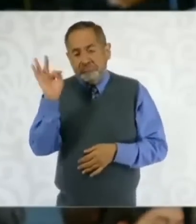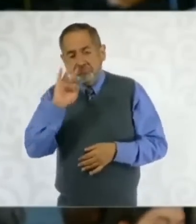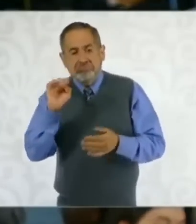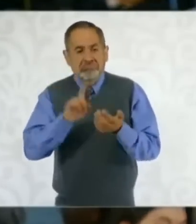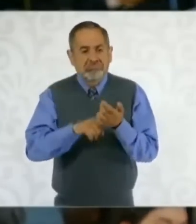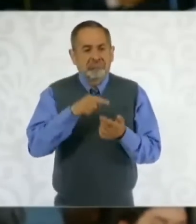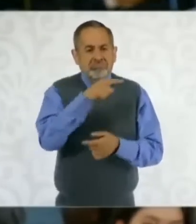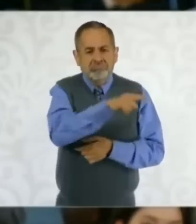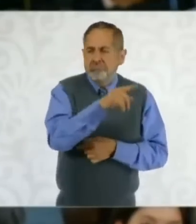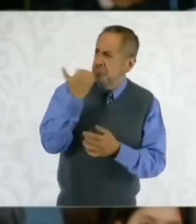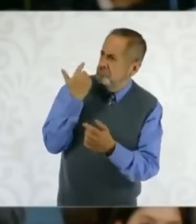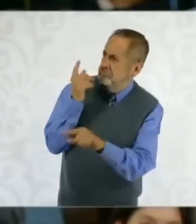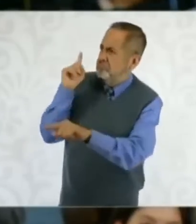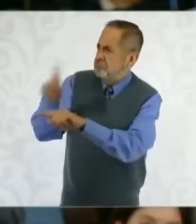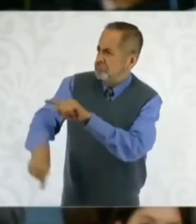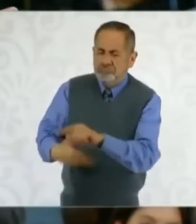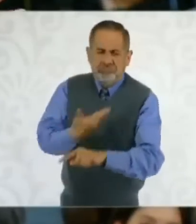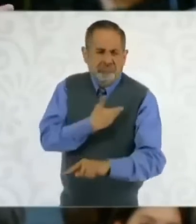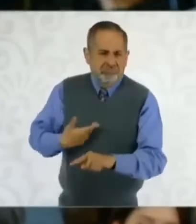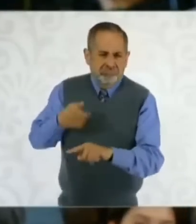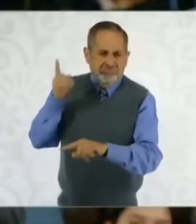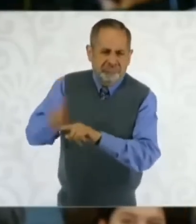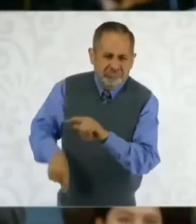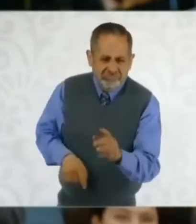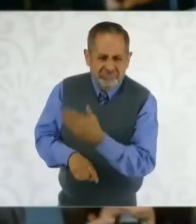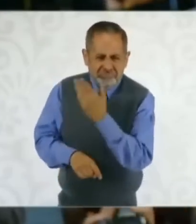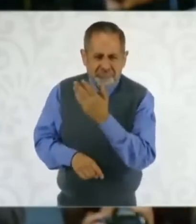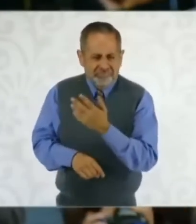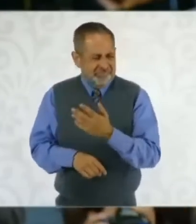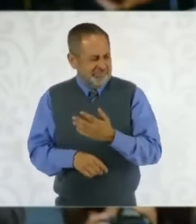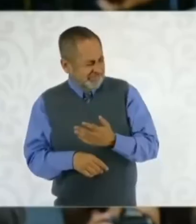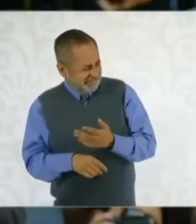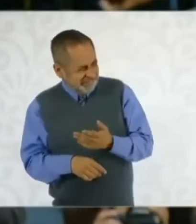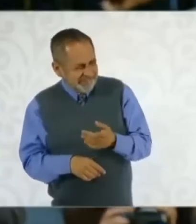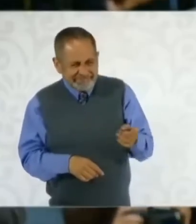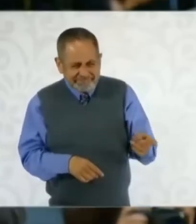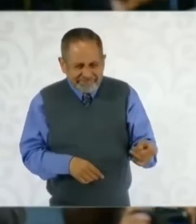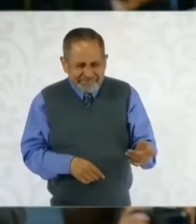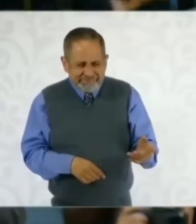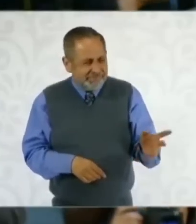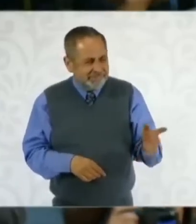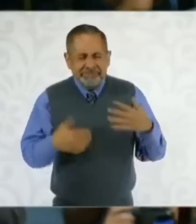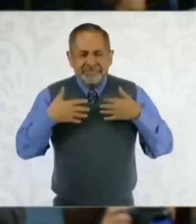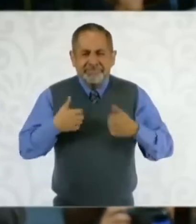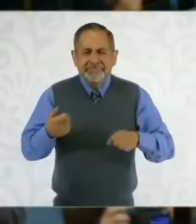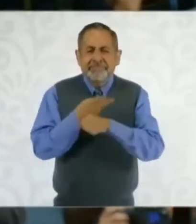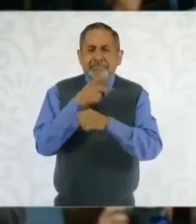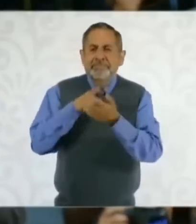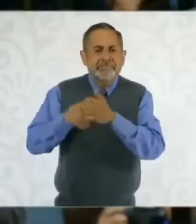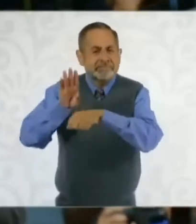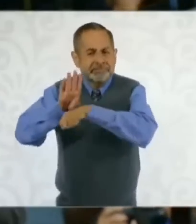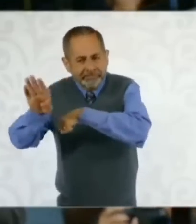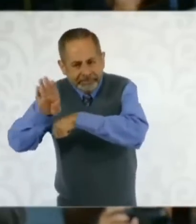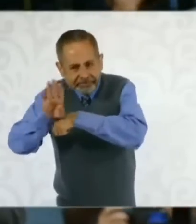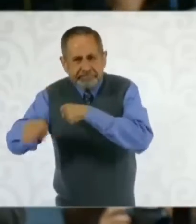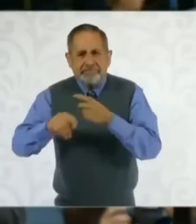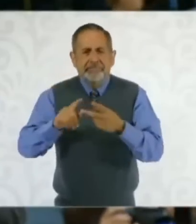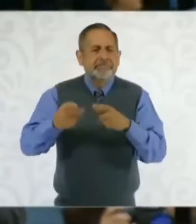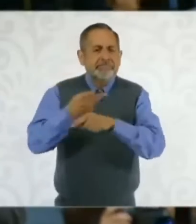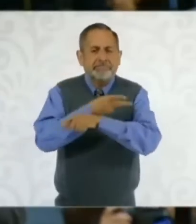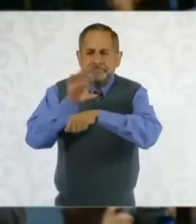posibilidad de hasta destituirla. Y entendiendo lo que ha pasado en Brasil, lo que está pasando en